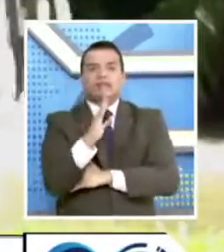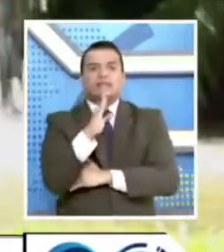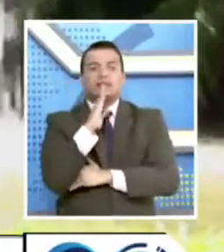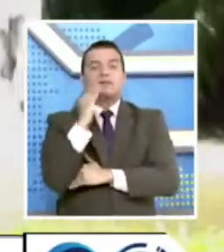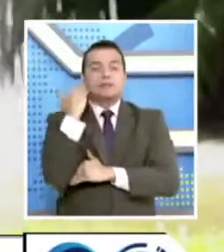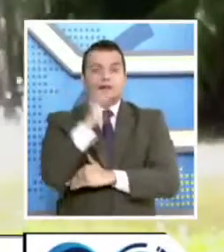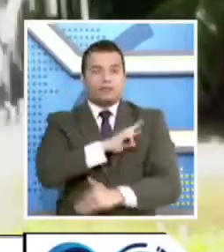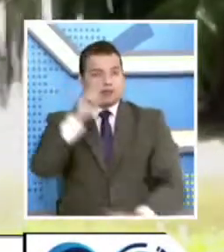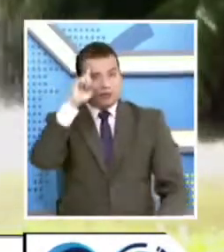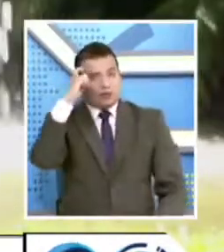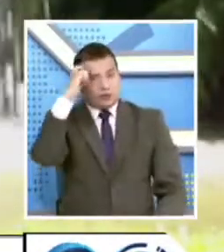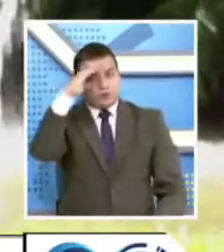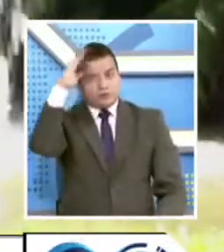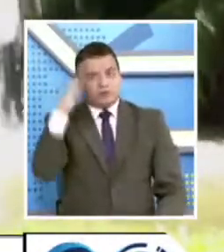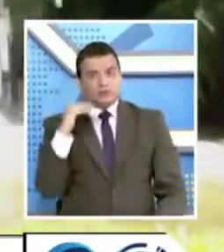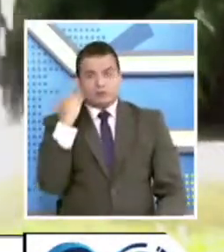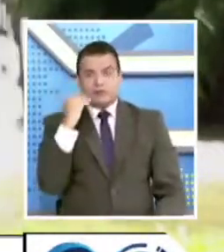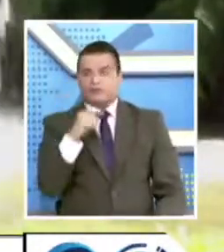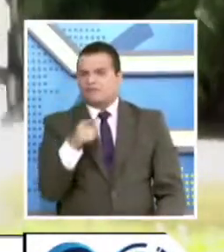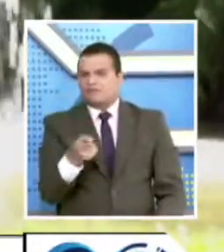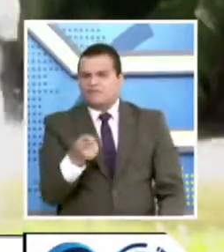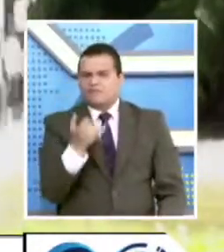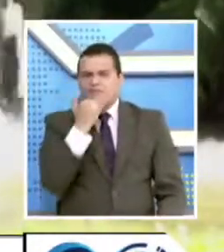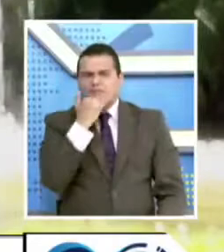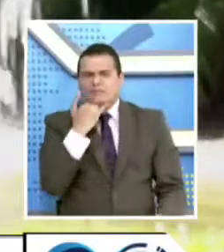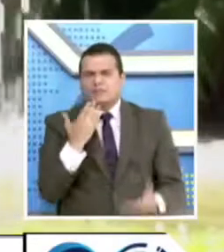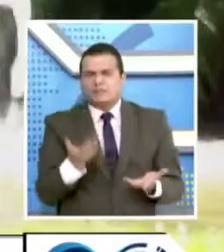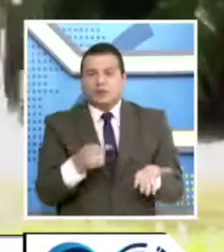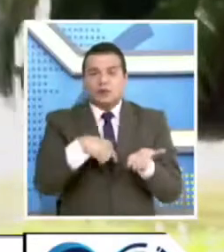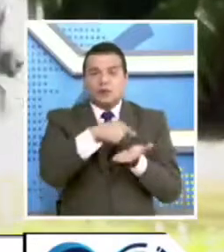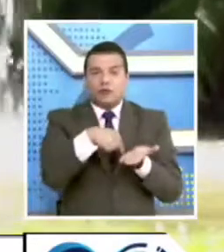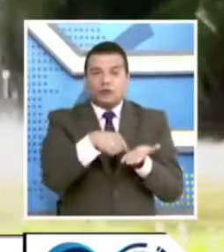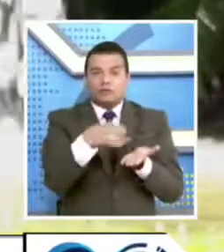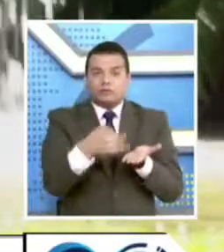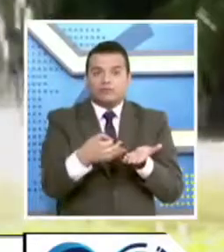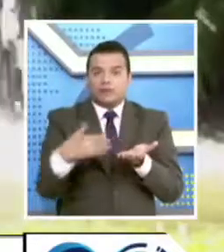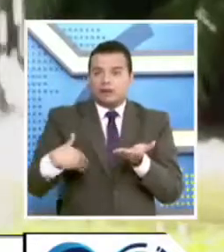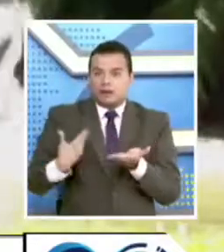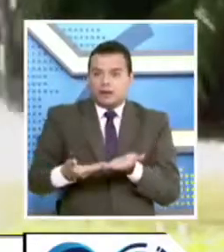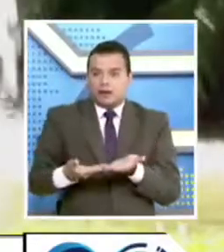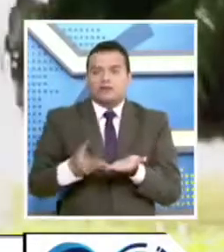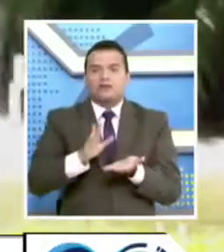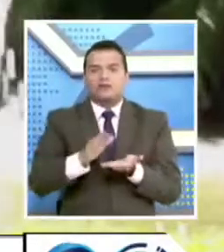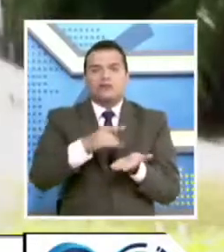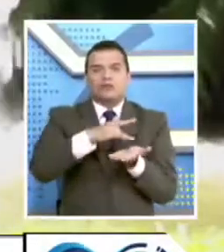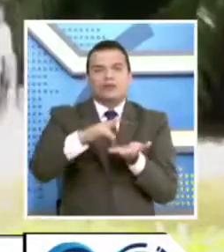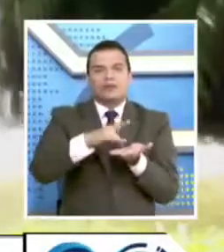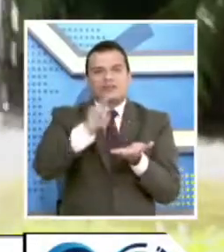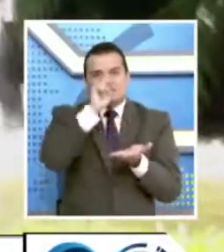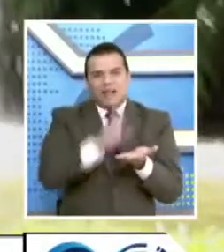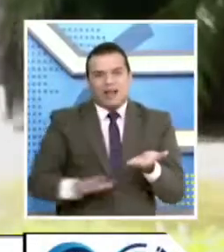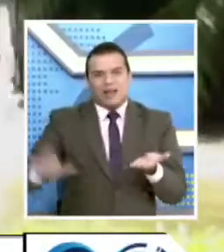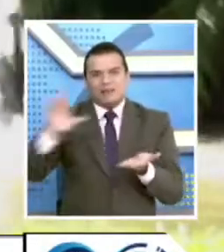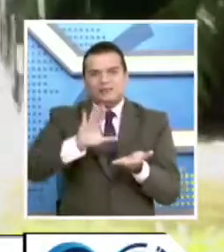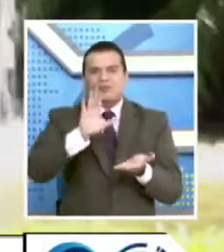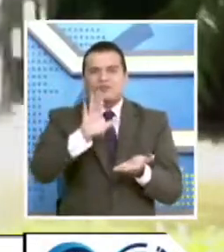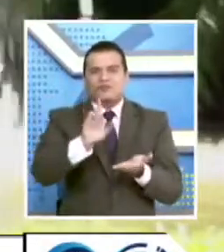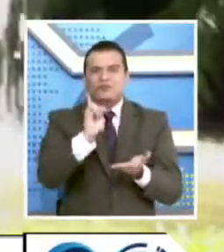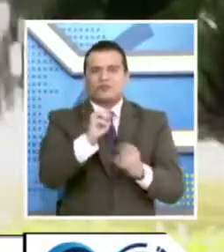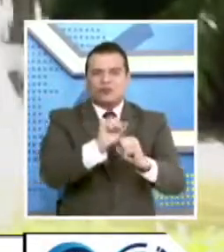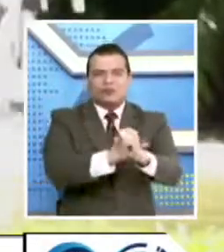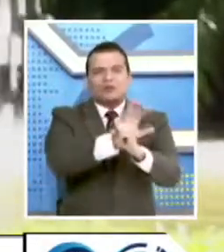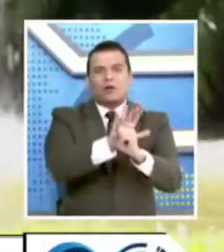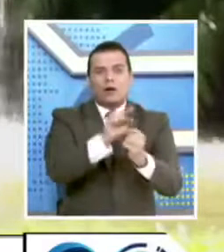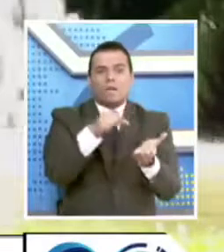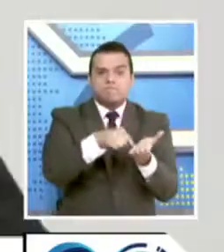del Valle, Clara Luz Roldán, por una serie de contratos que se han desarrollado durante la declaratoria de la urgencia manifiesta en el marco de la pandemia